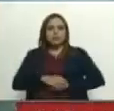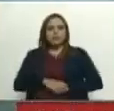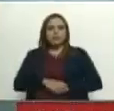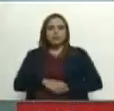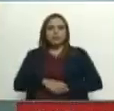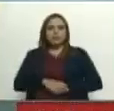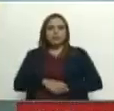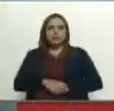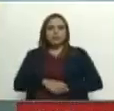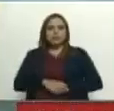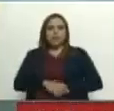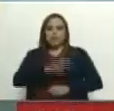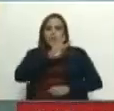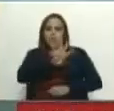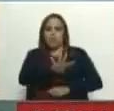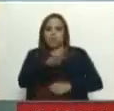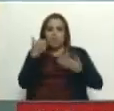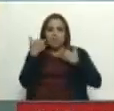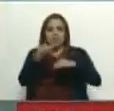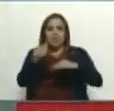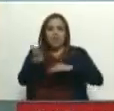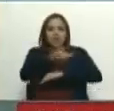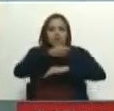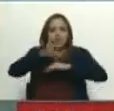En los cuatro niveles de gobierno,